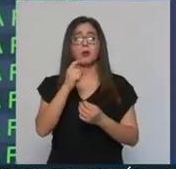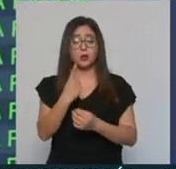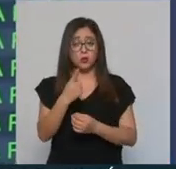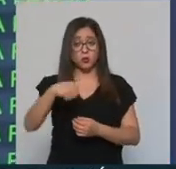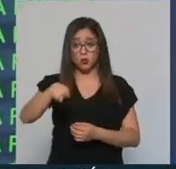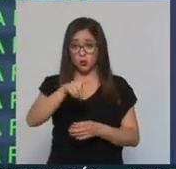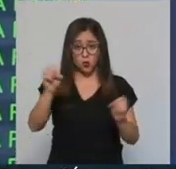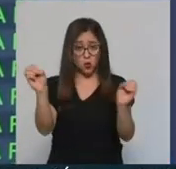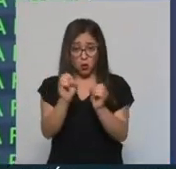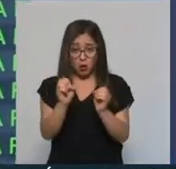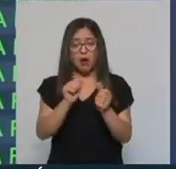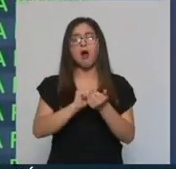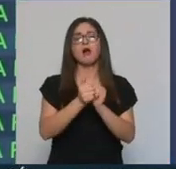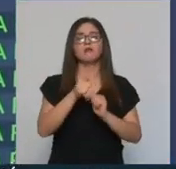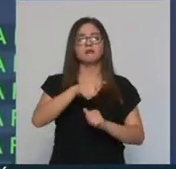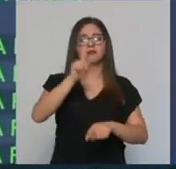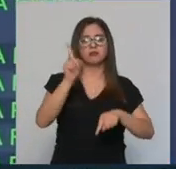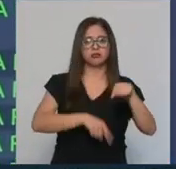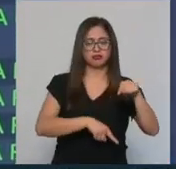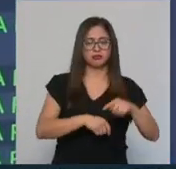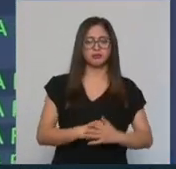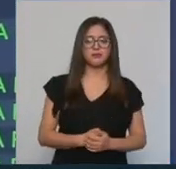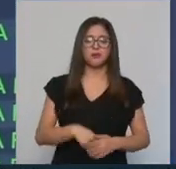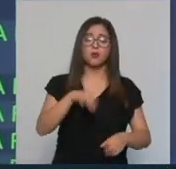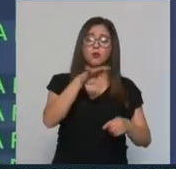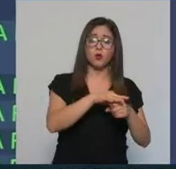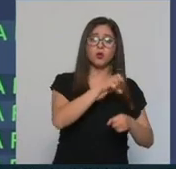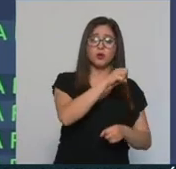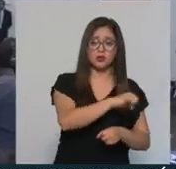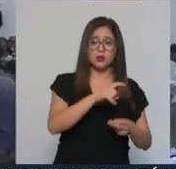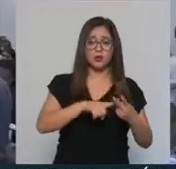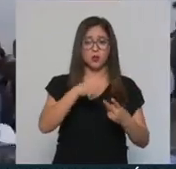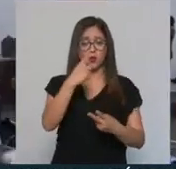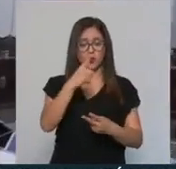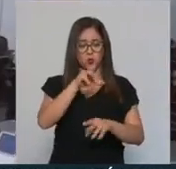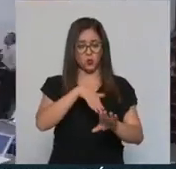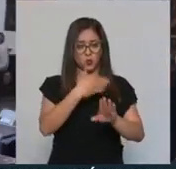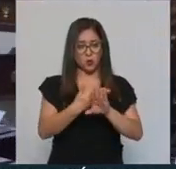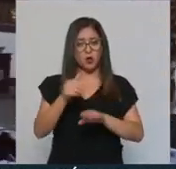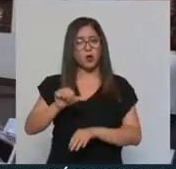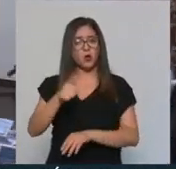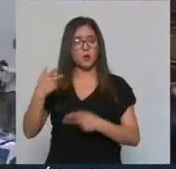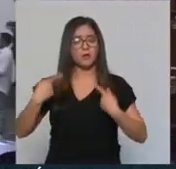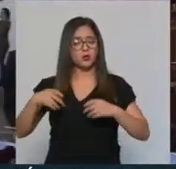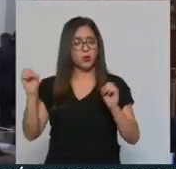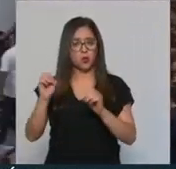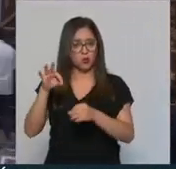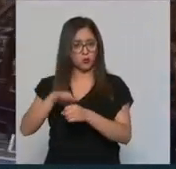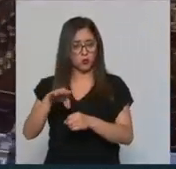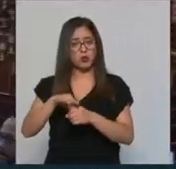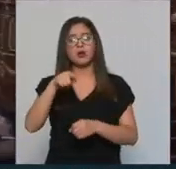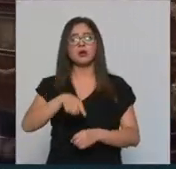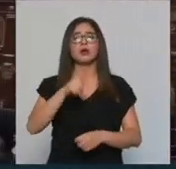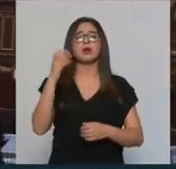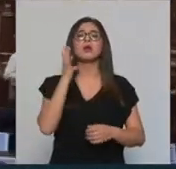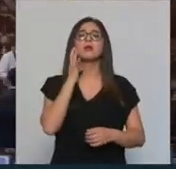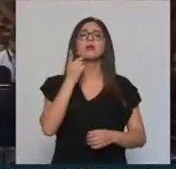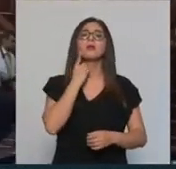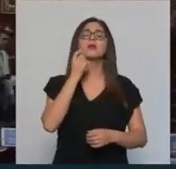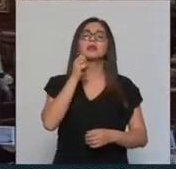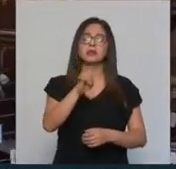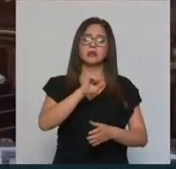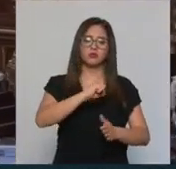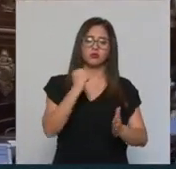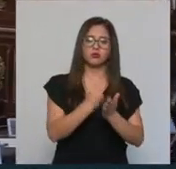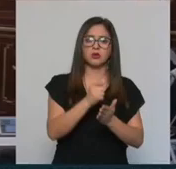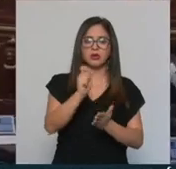Con 51 votos a favor, 0 en contra y una abstención, el Congreso de la Ciudad de México aprobó el dictamen con el que se reforma